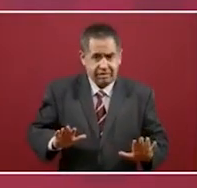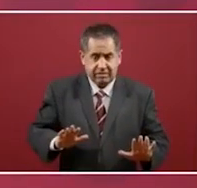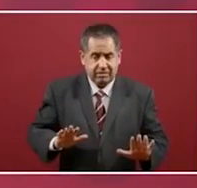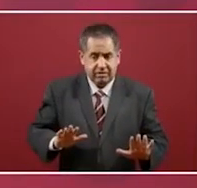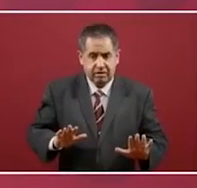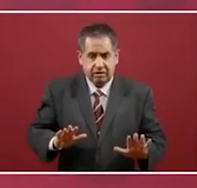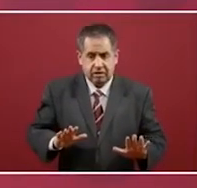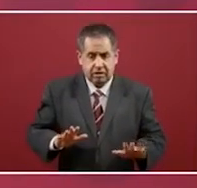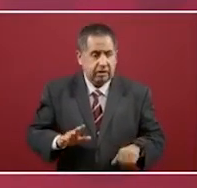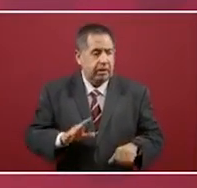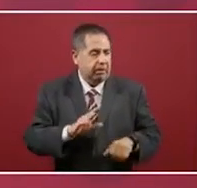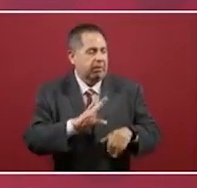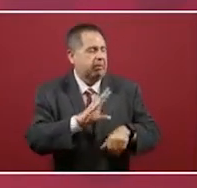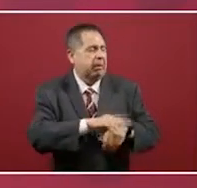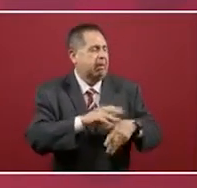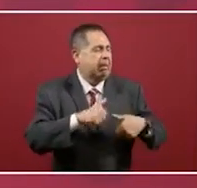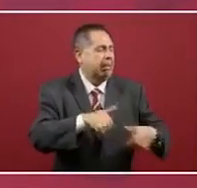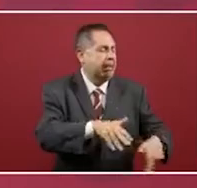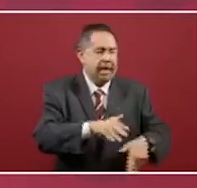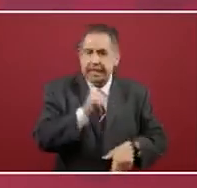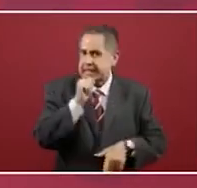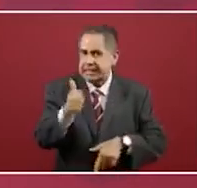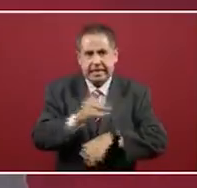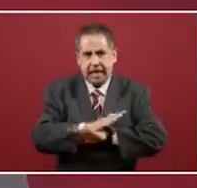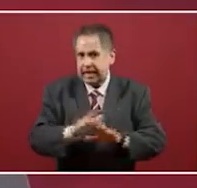no permitiendo la impunidad,